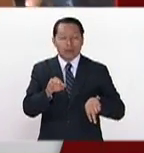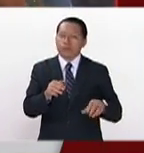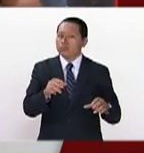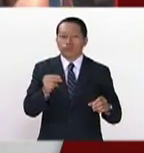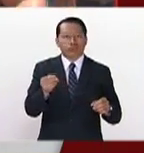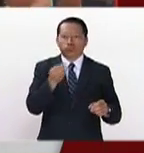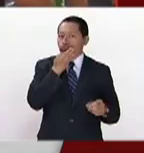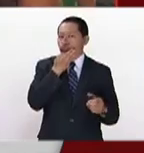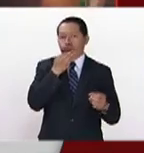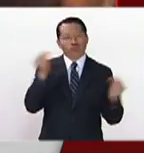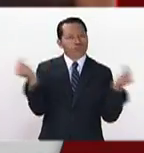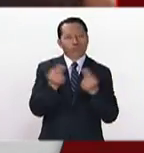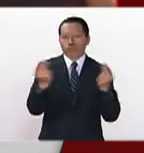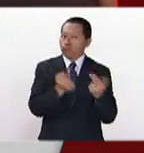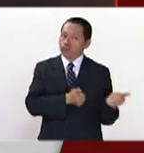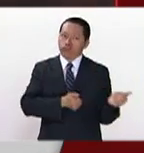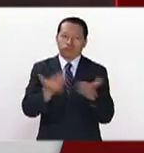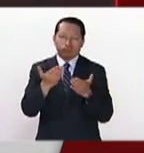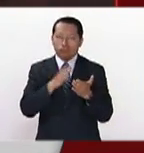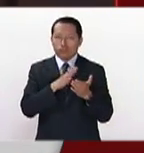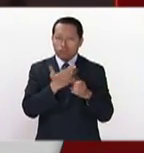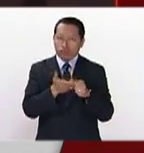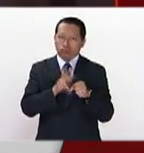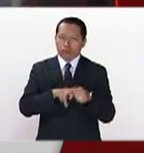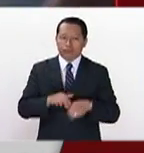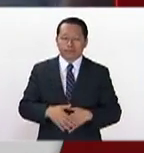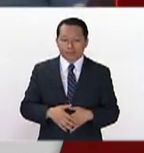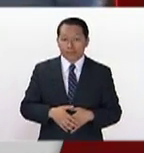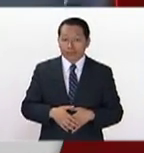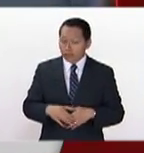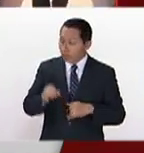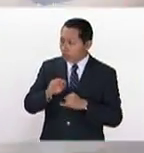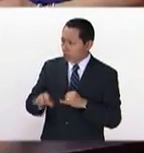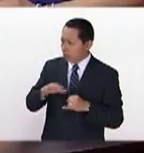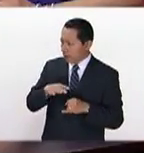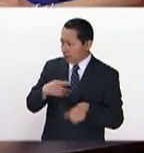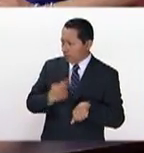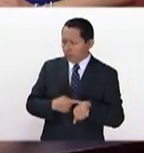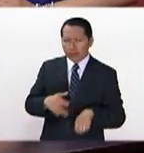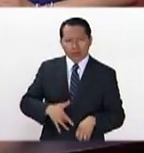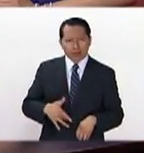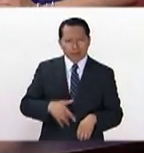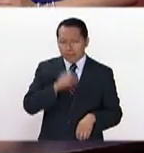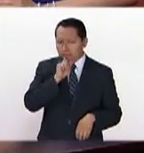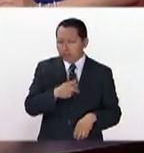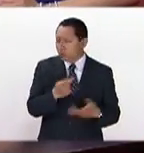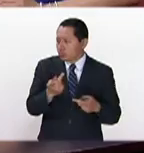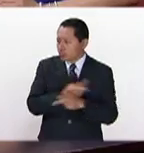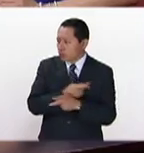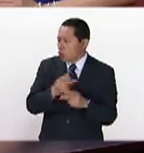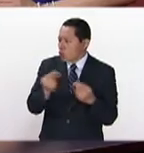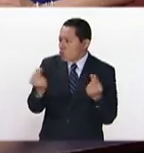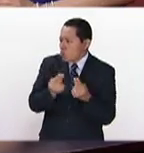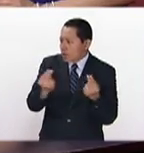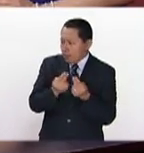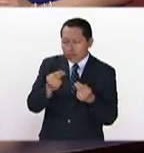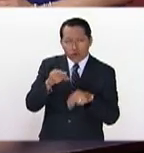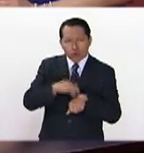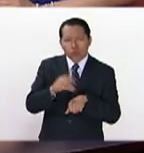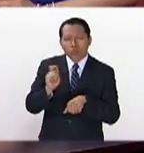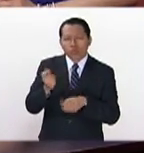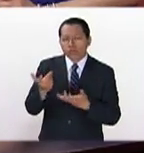inmediatamente acudir, no esperar a que avance. Y finalmente, en el caso de las enfermedades gastrointestinales, ¿en qué momento es urgente ir al